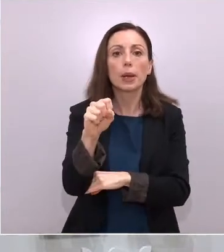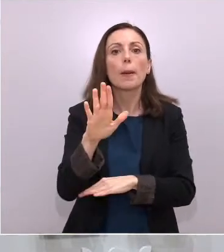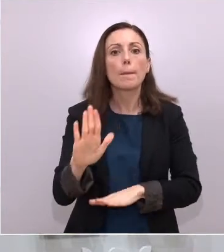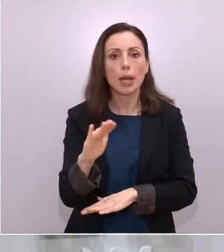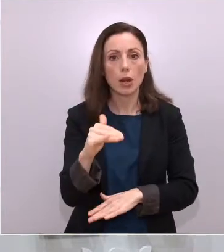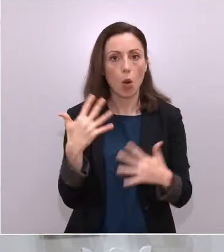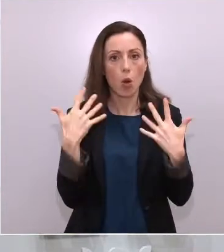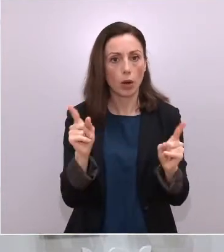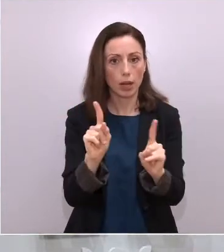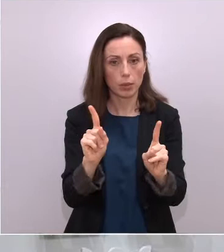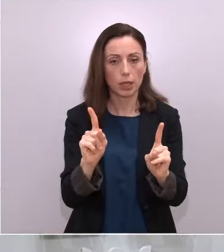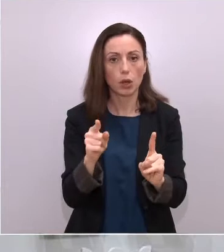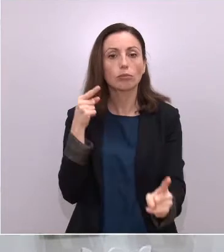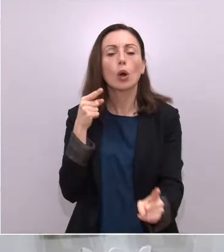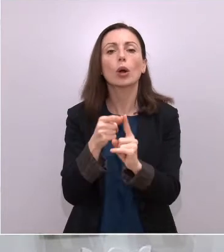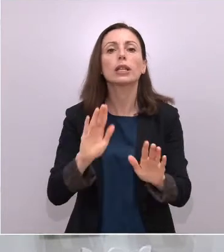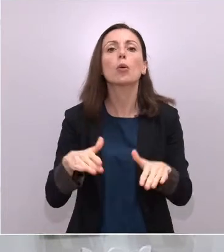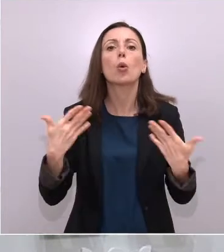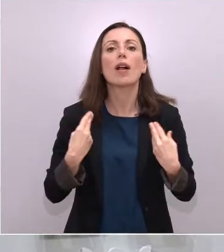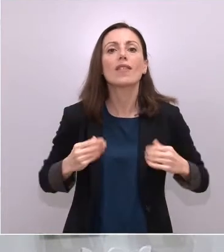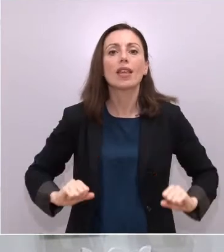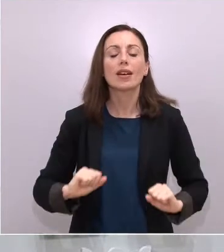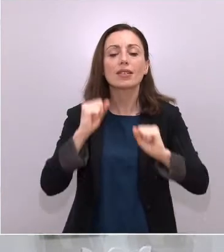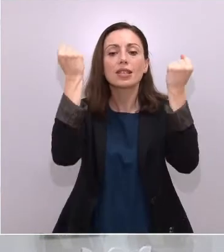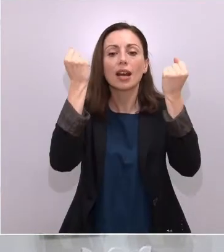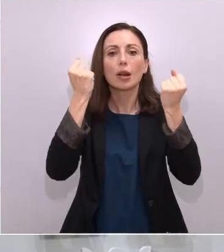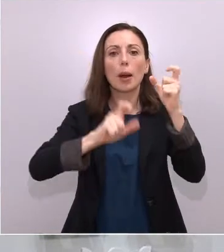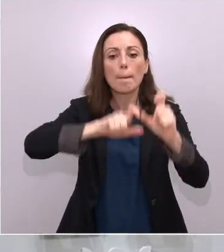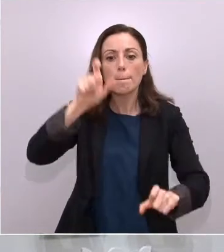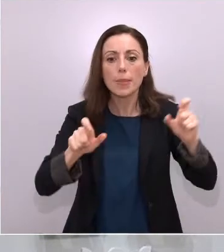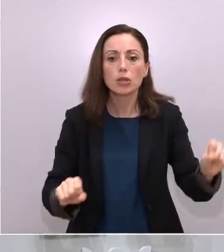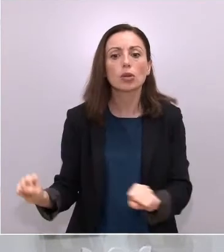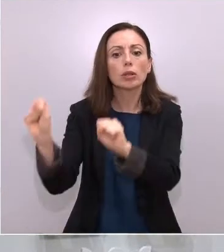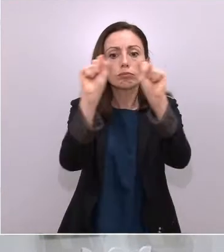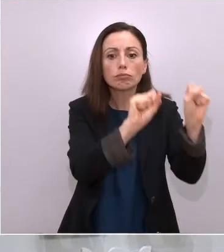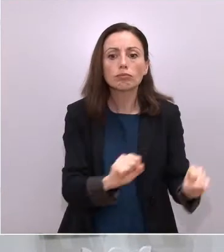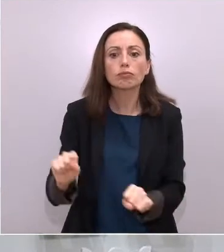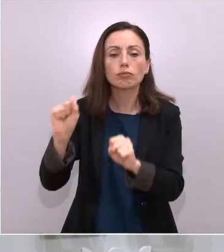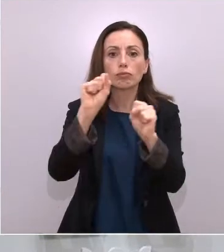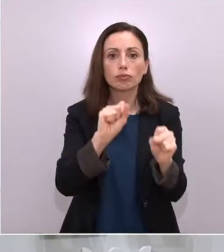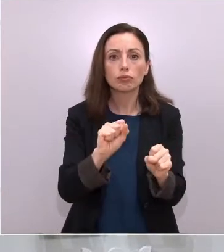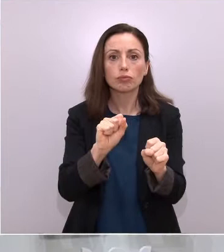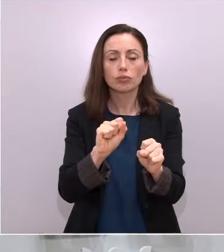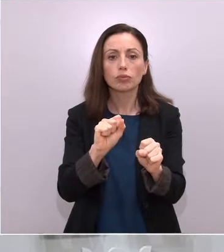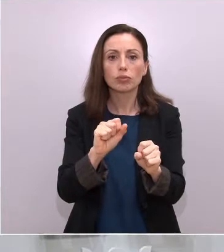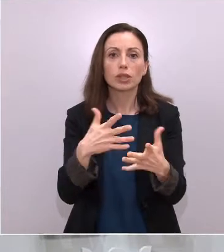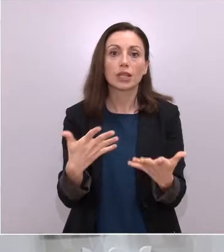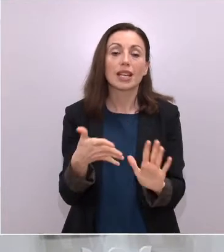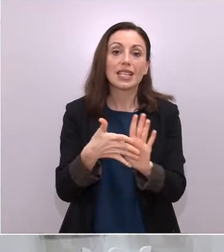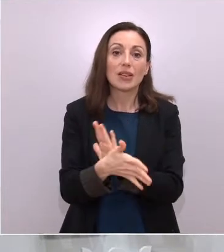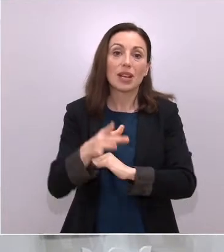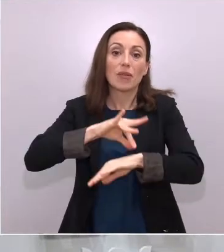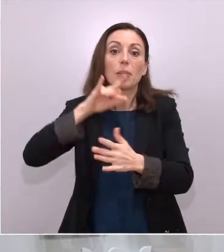El objetivo sigue siendo salvar vidas, proteger a aquellos a los que la enfermedad les causaría un mayor